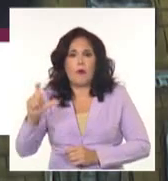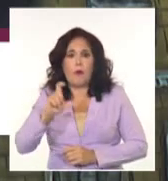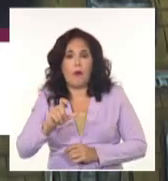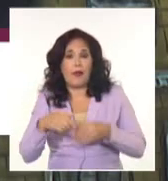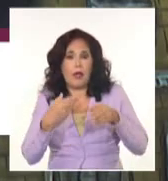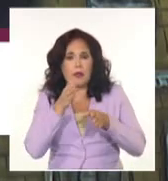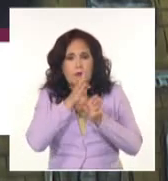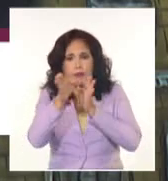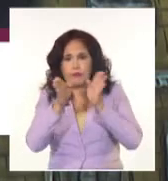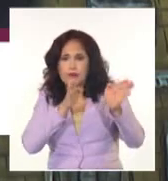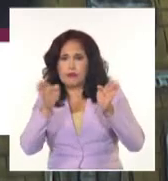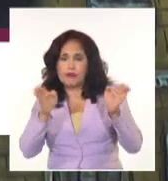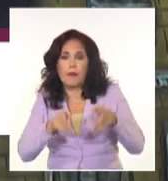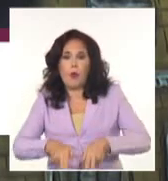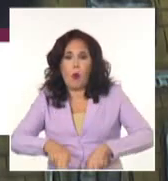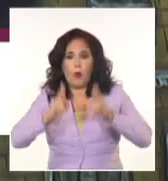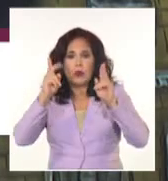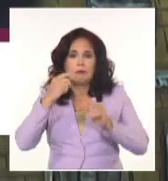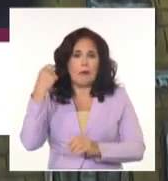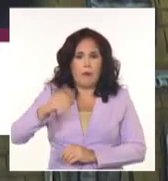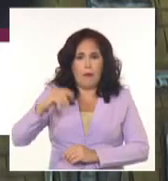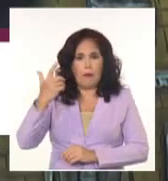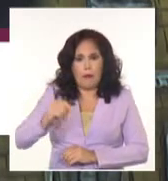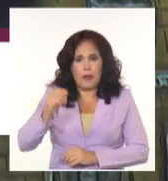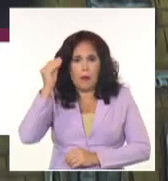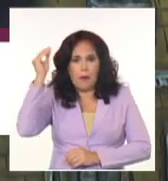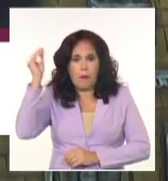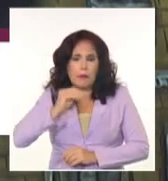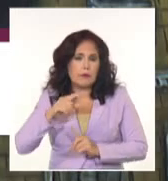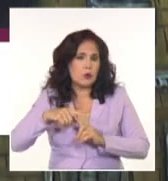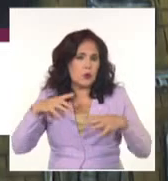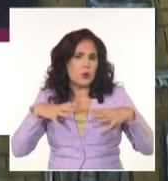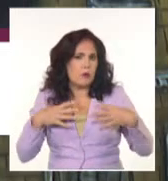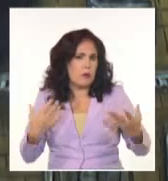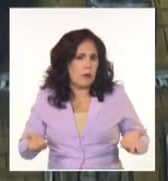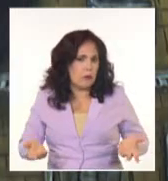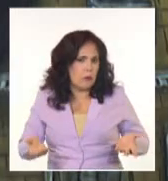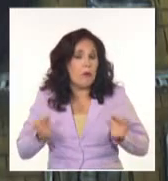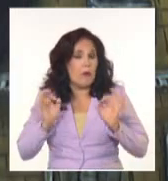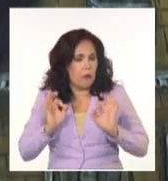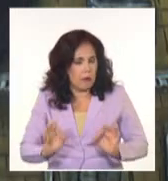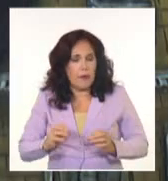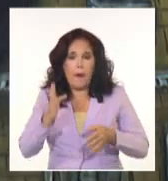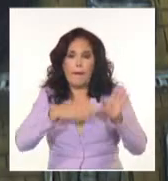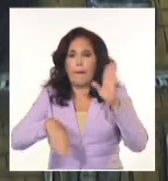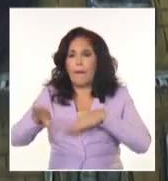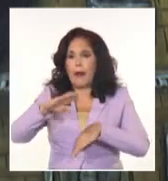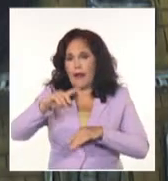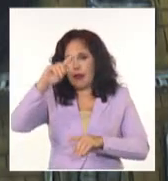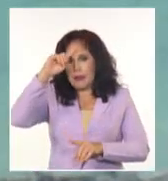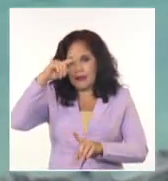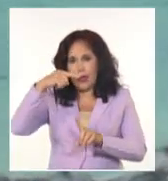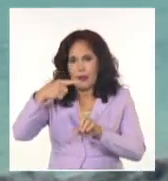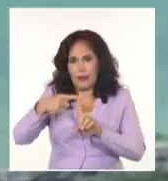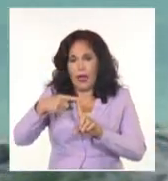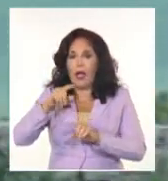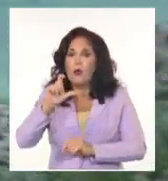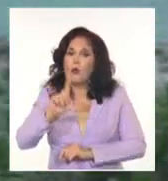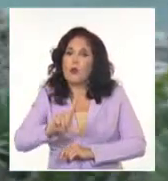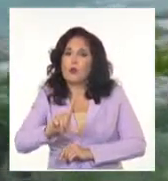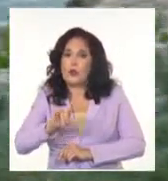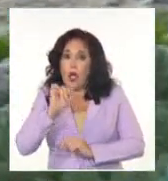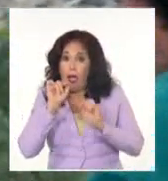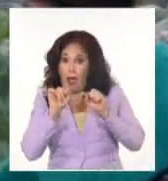red hotelera y extrahotelera de nuestro municipio, en la playa Santa Lucía y en